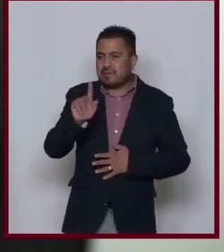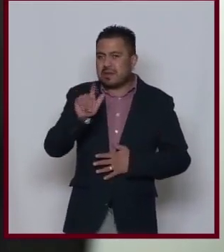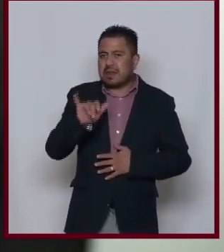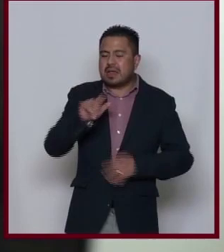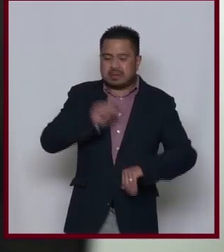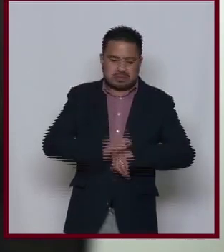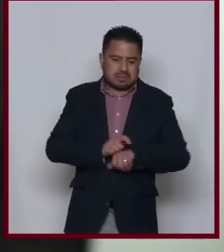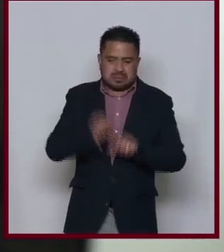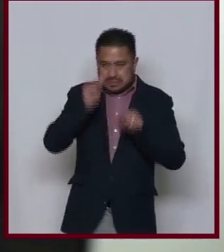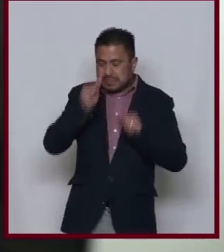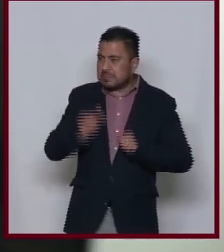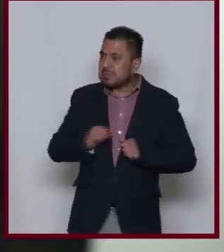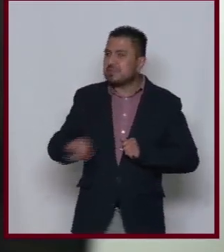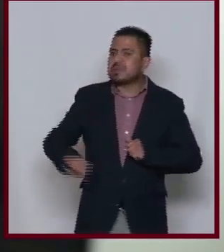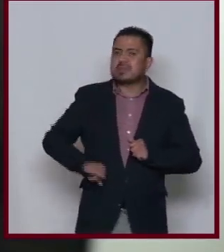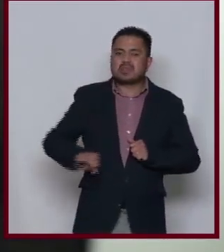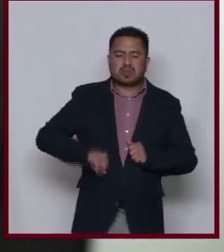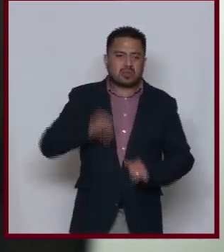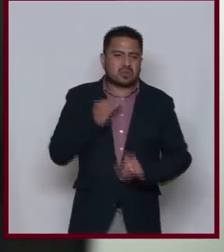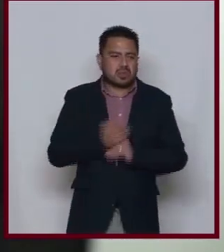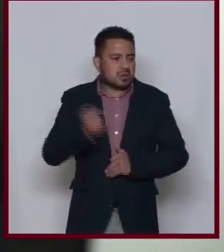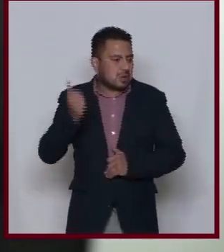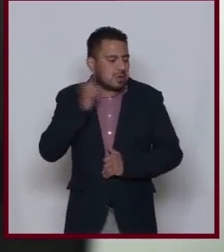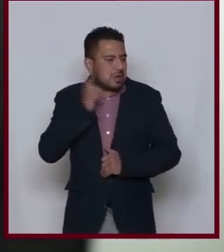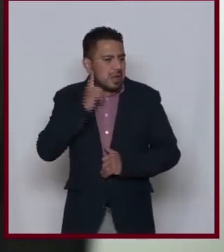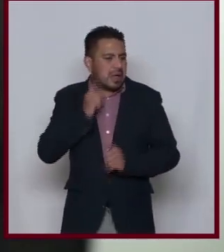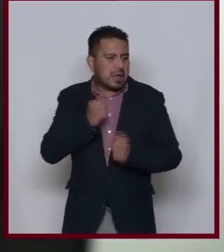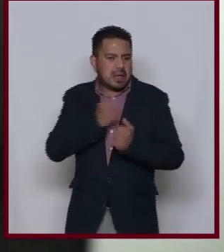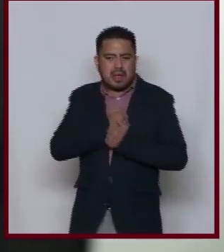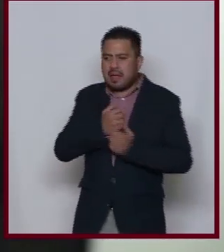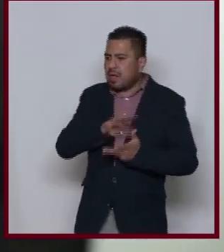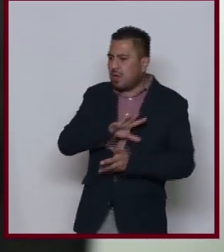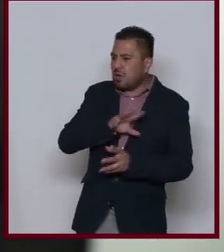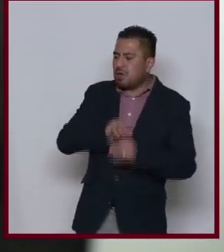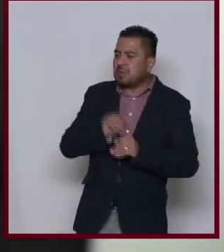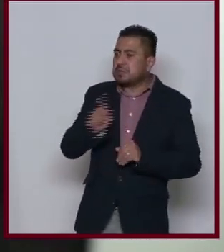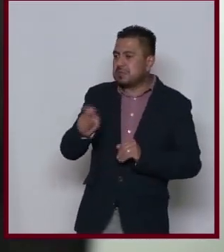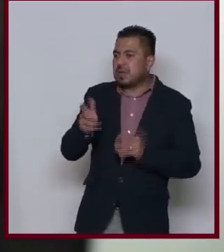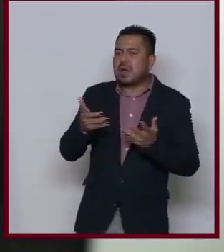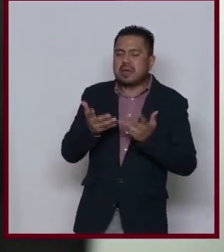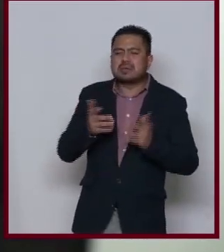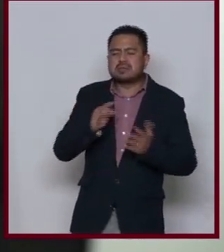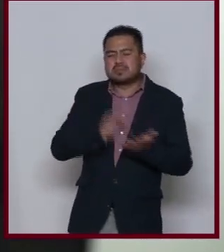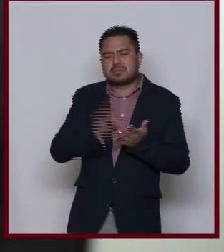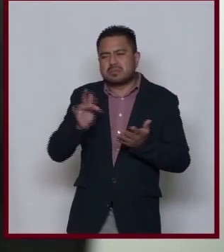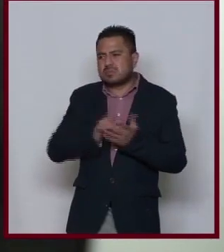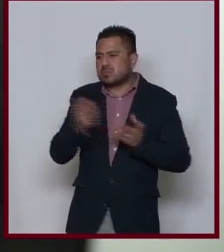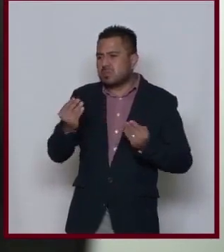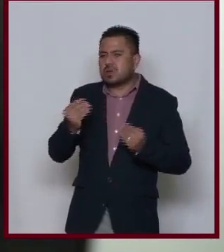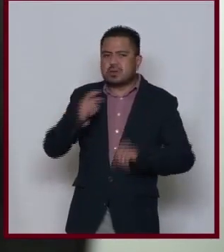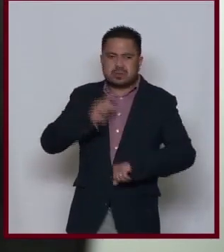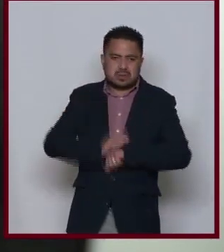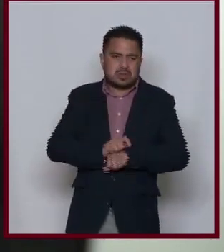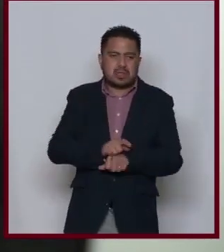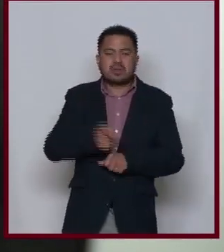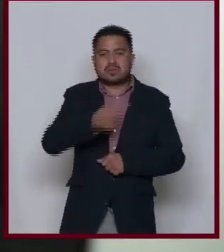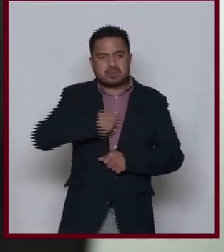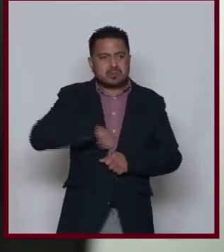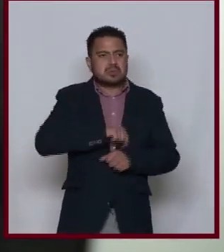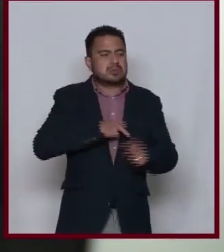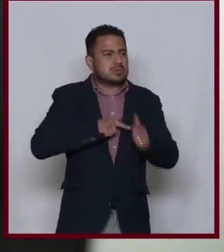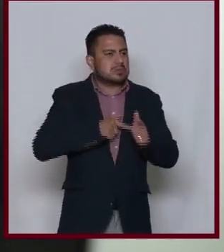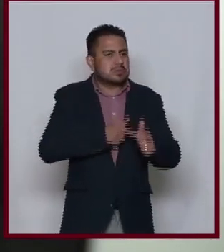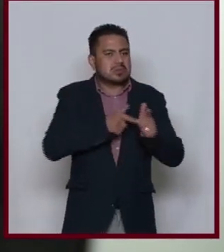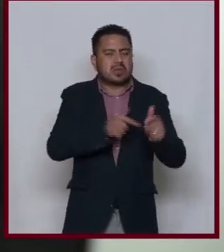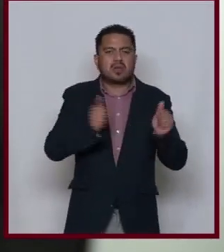qué interesante es escucharte y tan apasionadamente hablar de lo que haces, te agradecemos mucho tu tiempo y nosotros